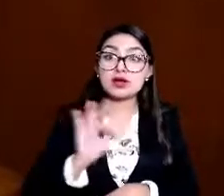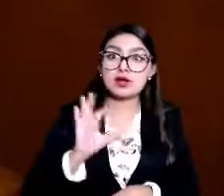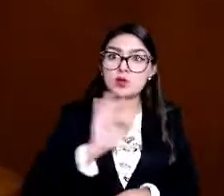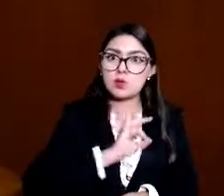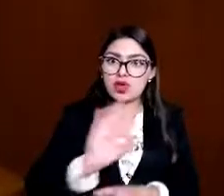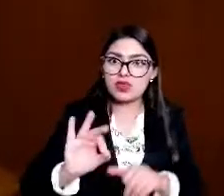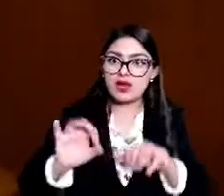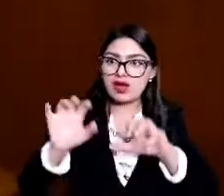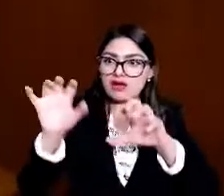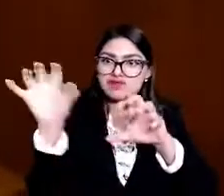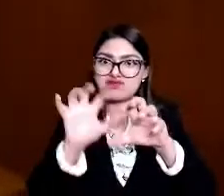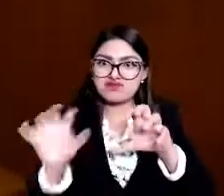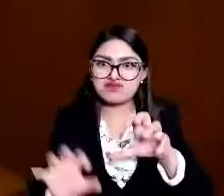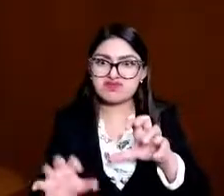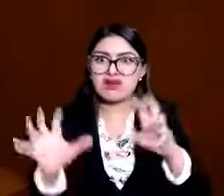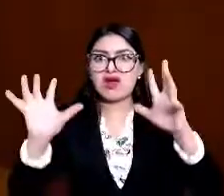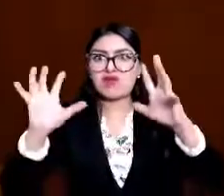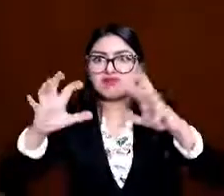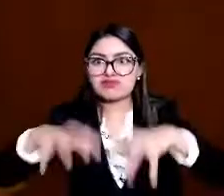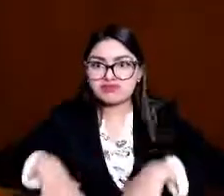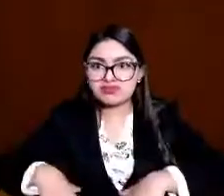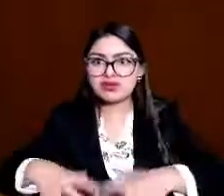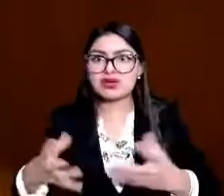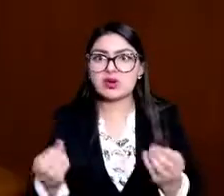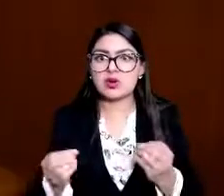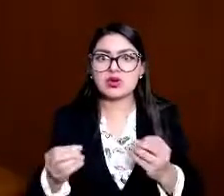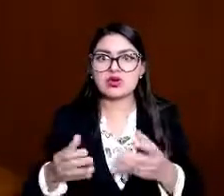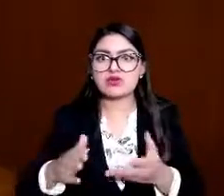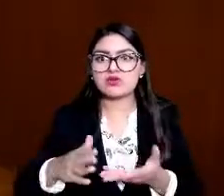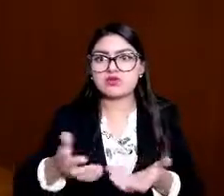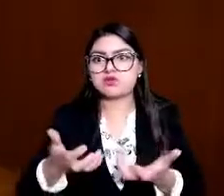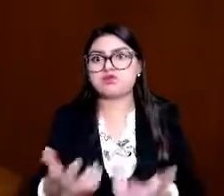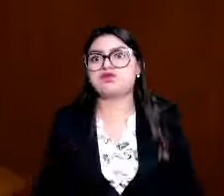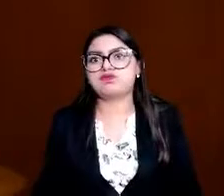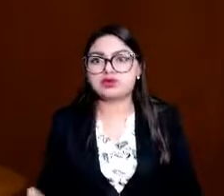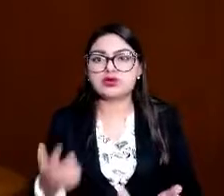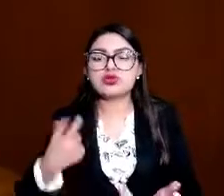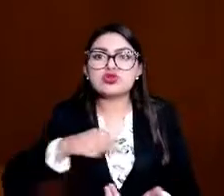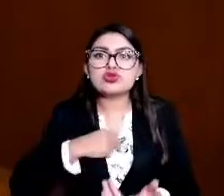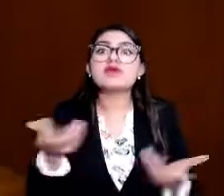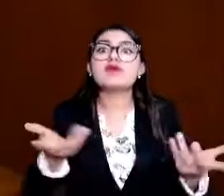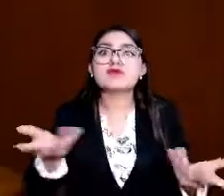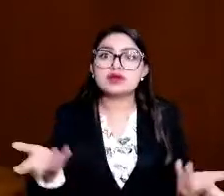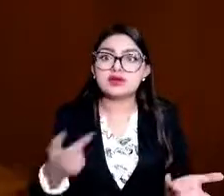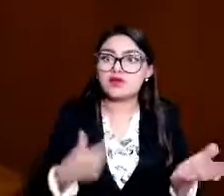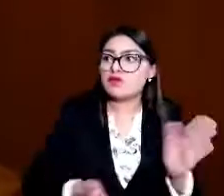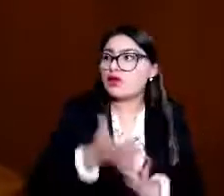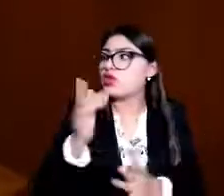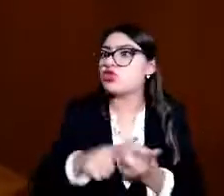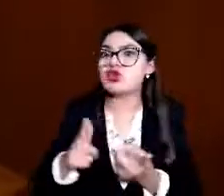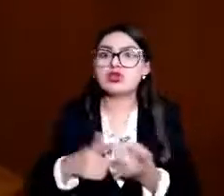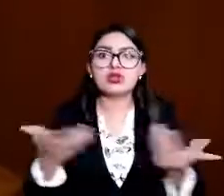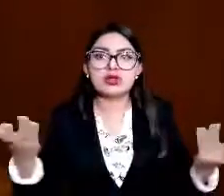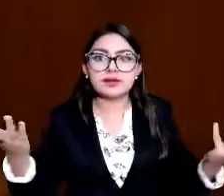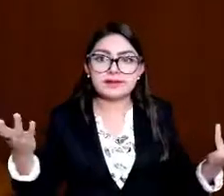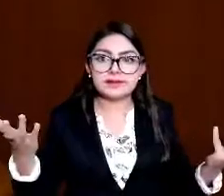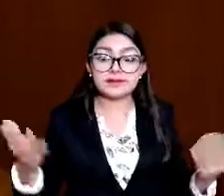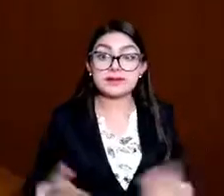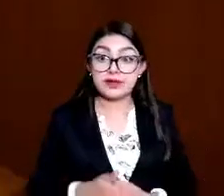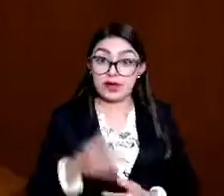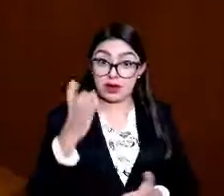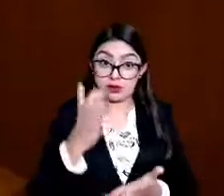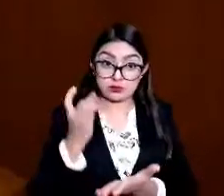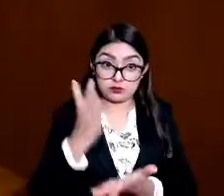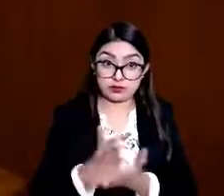nuestro patrimonio. ¿Qué va a ser de nosotros? ¿A dónde vamos a ir? Cabe mencionar que no es la única grieta. En el